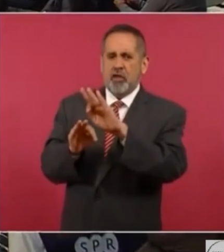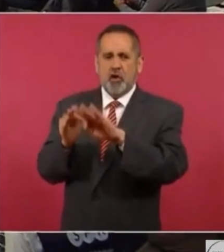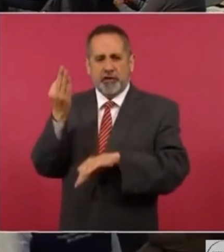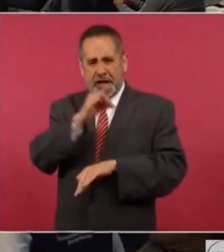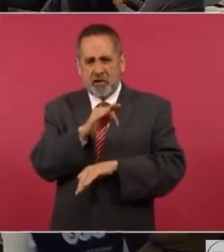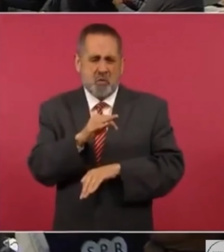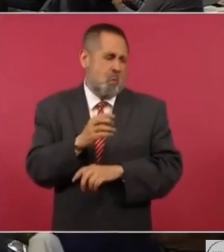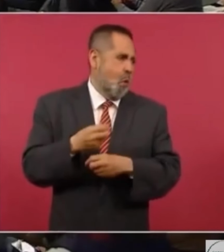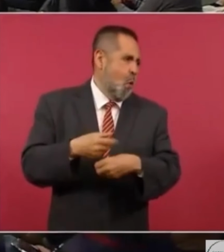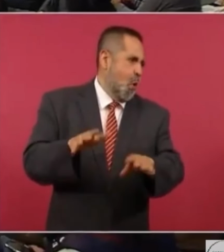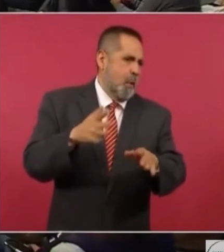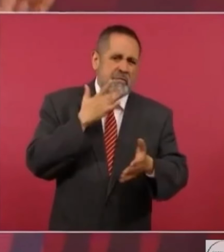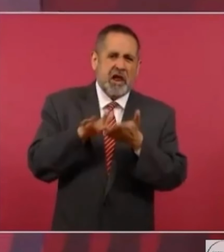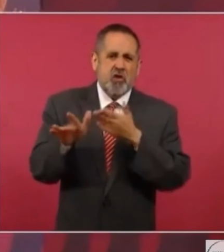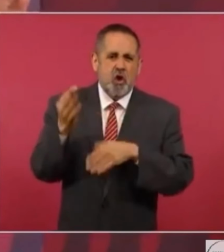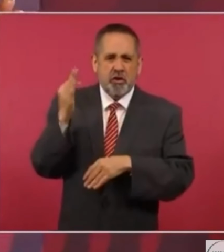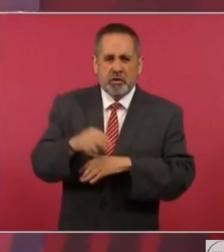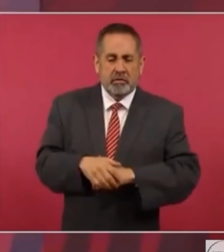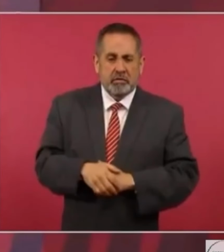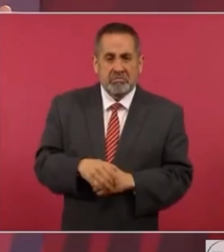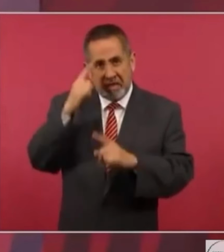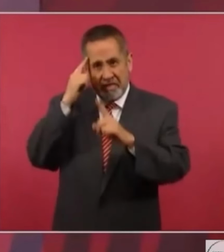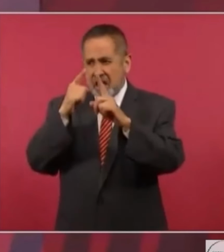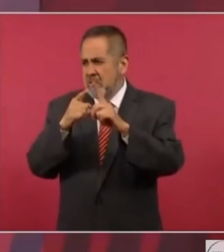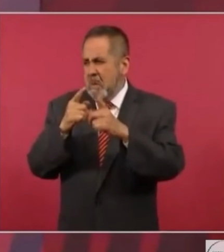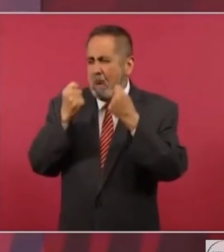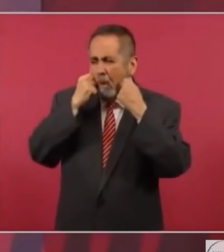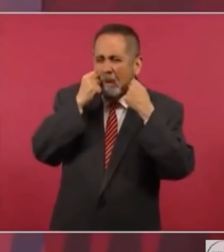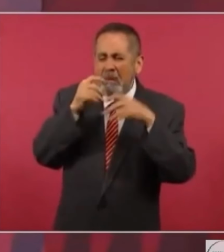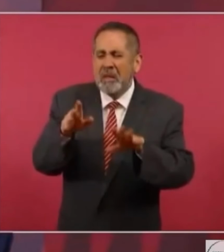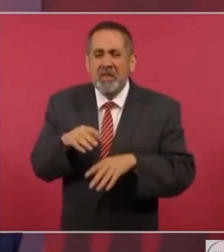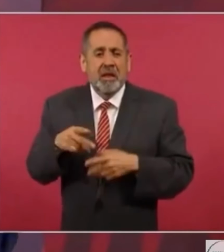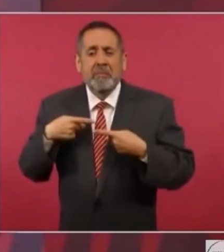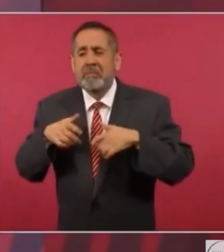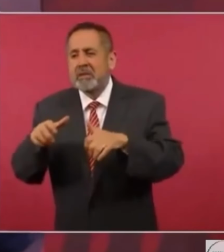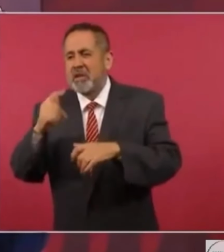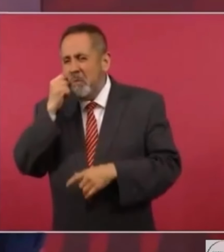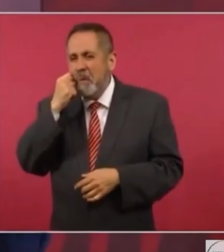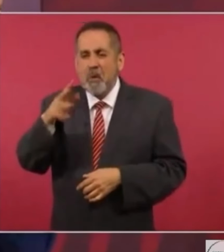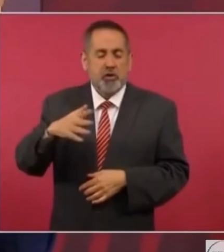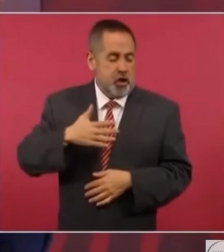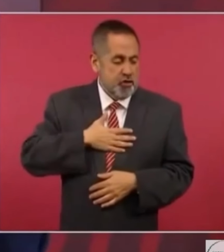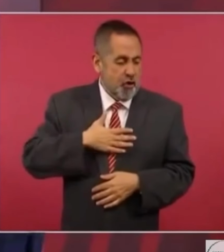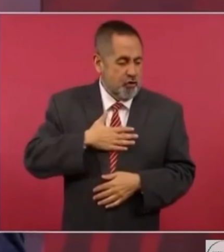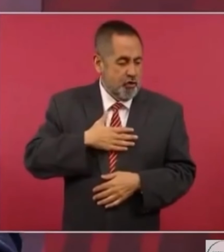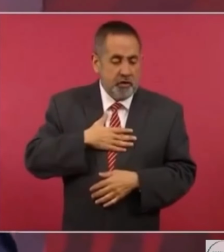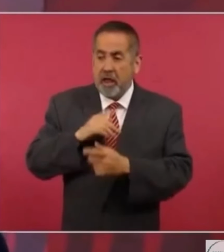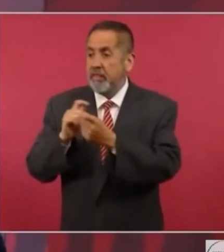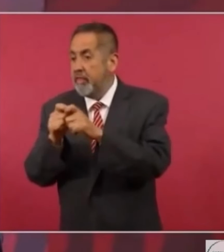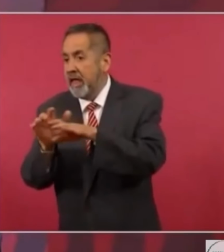Gente que no tiene ideales, no tiene principios, no le importa el proyecto, no le importa la transformación.